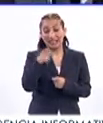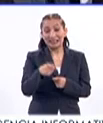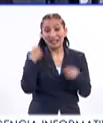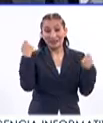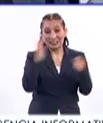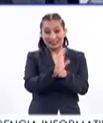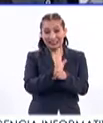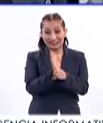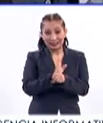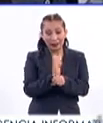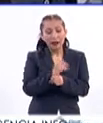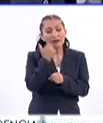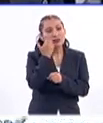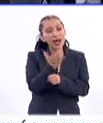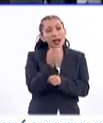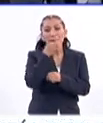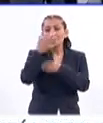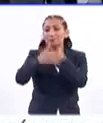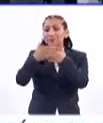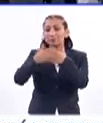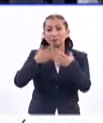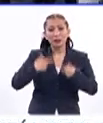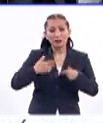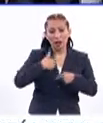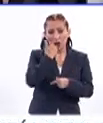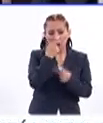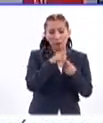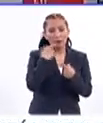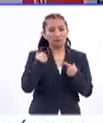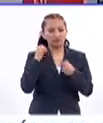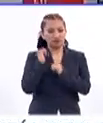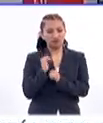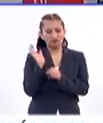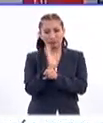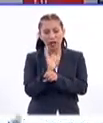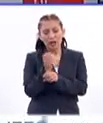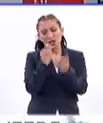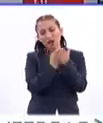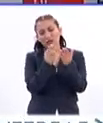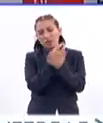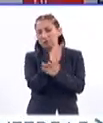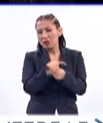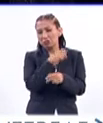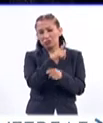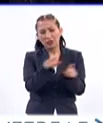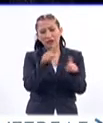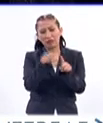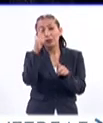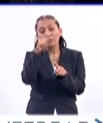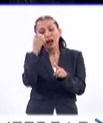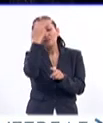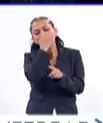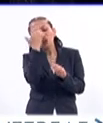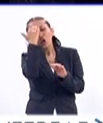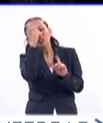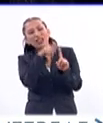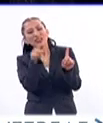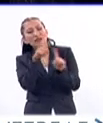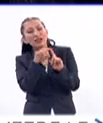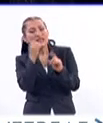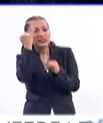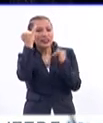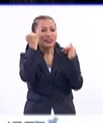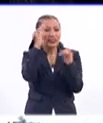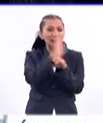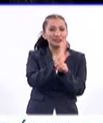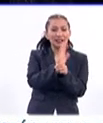fiesta cinematográfica busca convocar a universitarios, cineastas, críticos y público en general para explorar y conocer diferentes